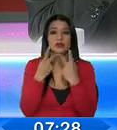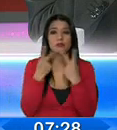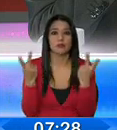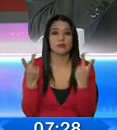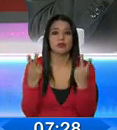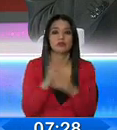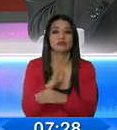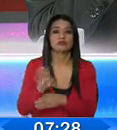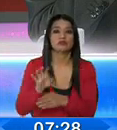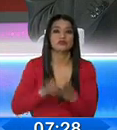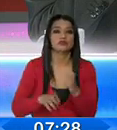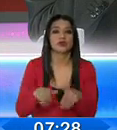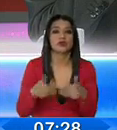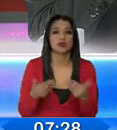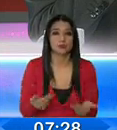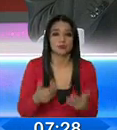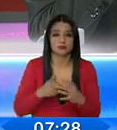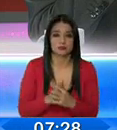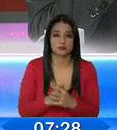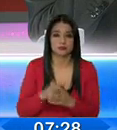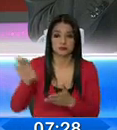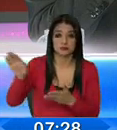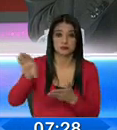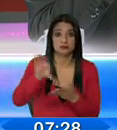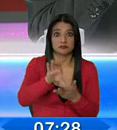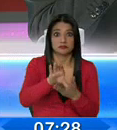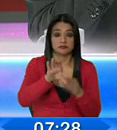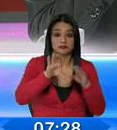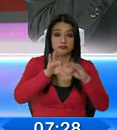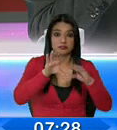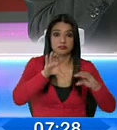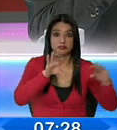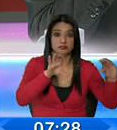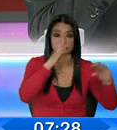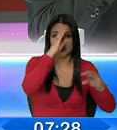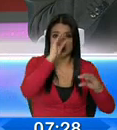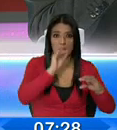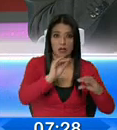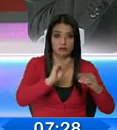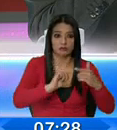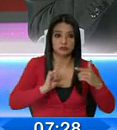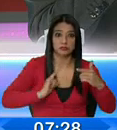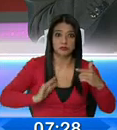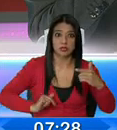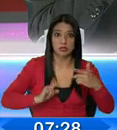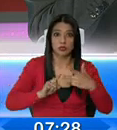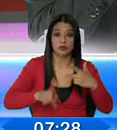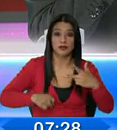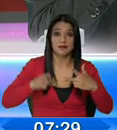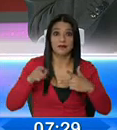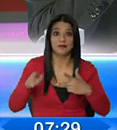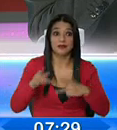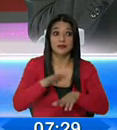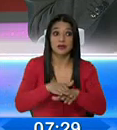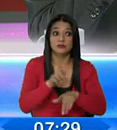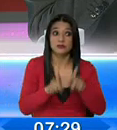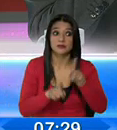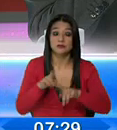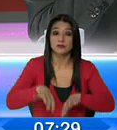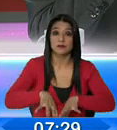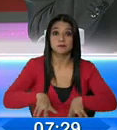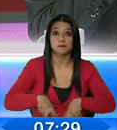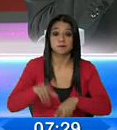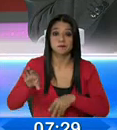ilegal, recursos que se le restan a la educación, se le restan a la salud, a las condiciones de vida. Creo que el